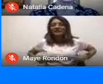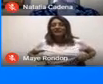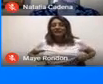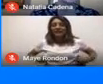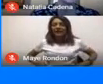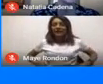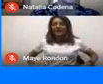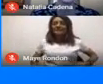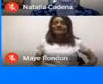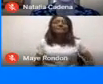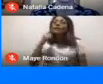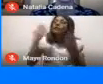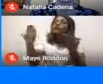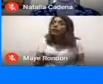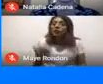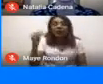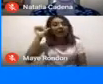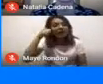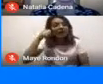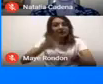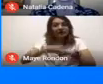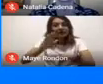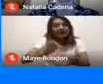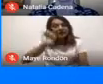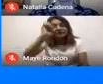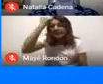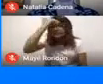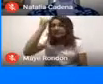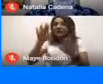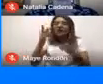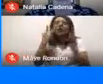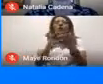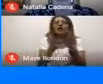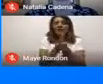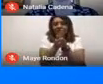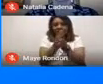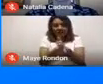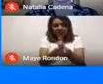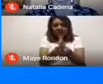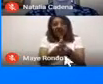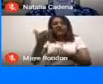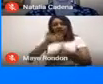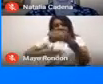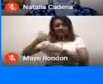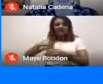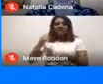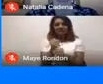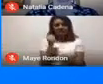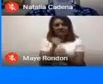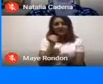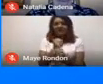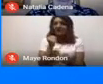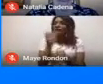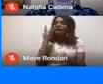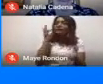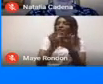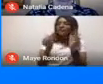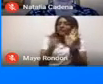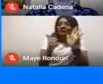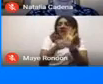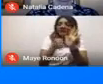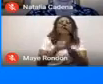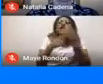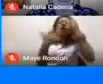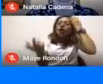estoy aquí para recordarles principalmente la metodología que han venido trabajando en esta cátedra, y es la